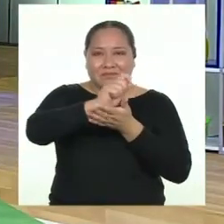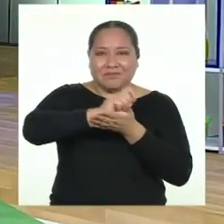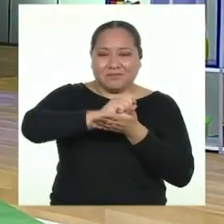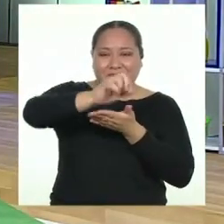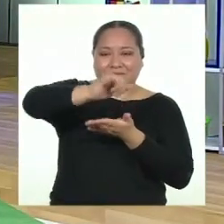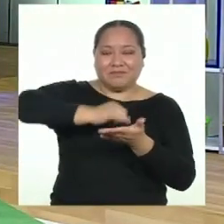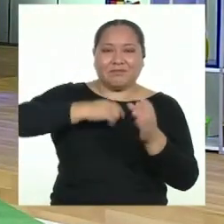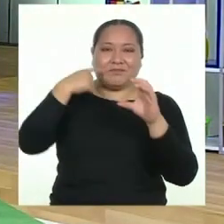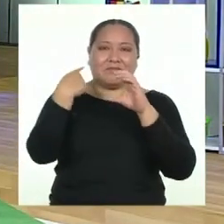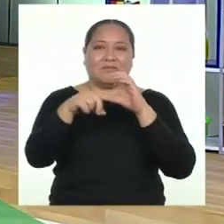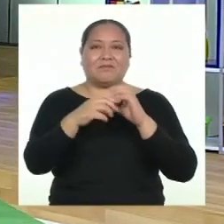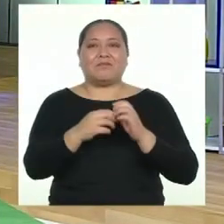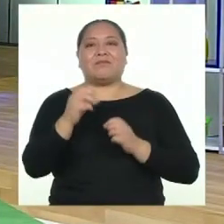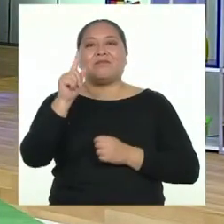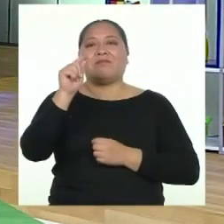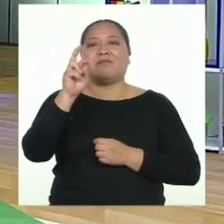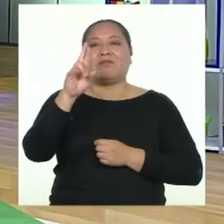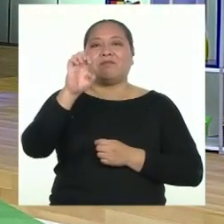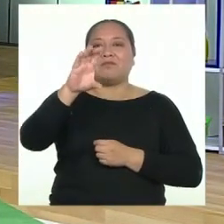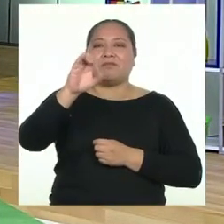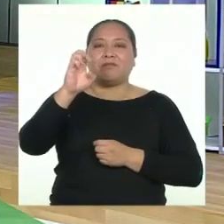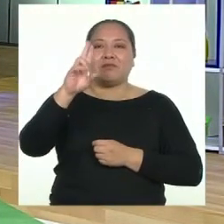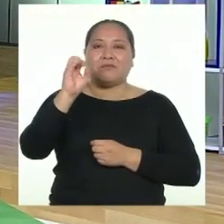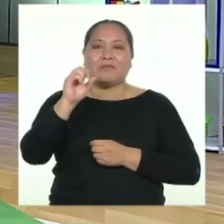Escríbenos por correo electrónico a